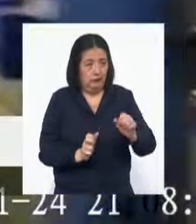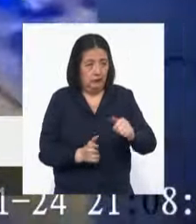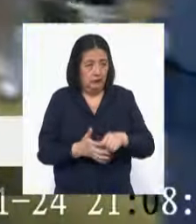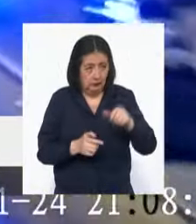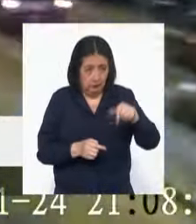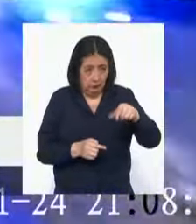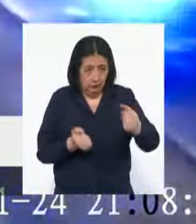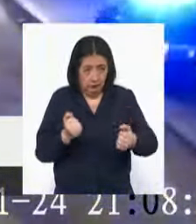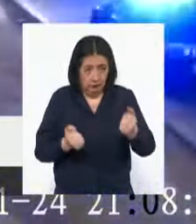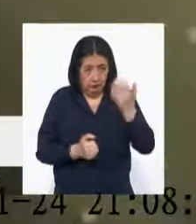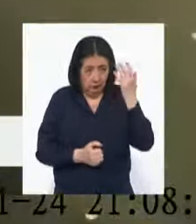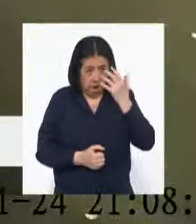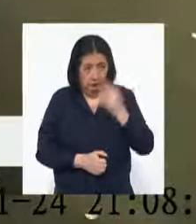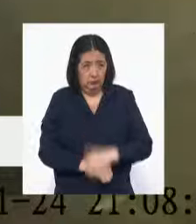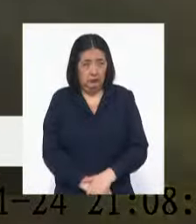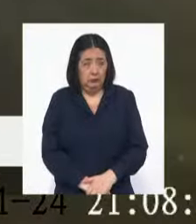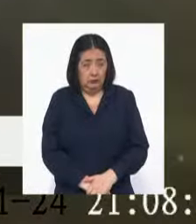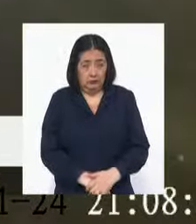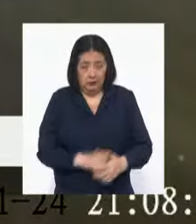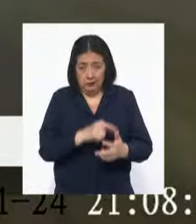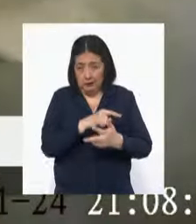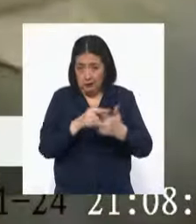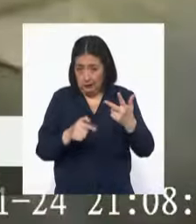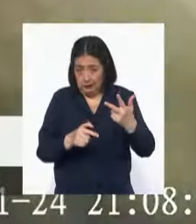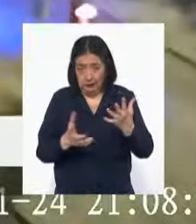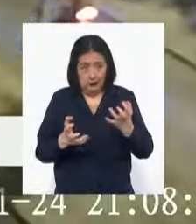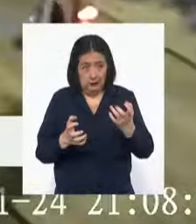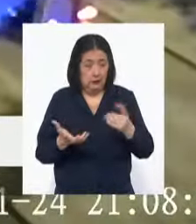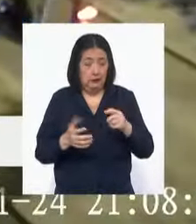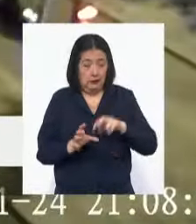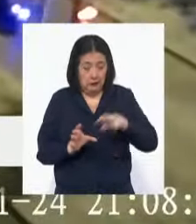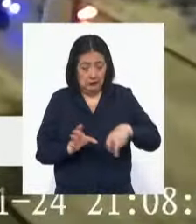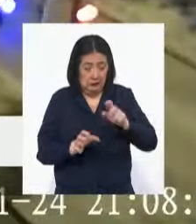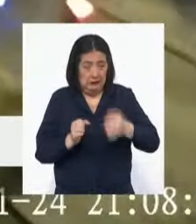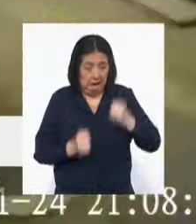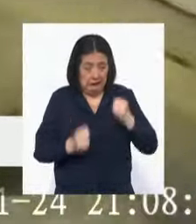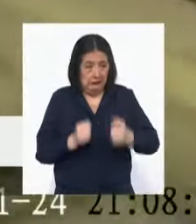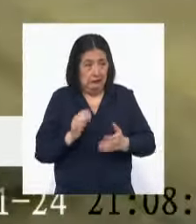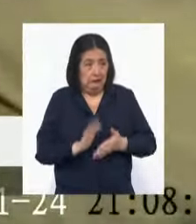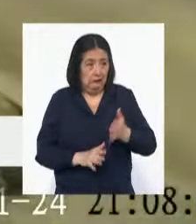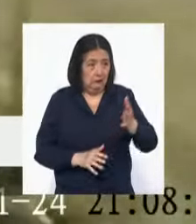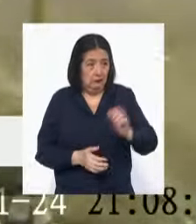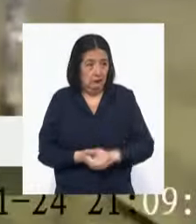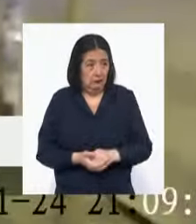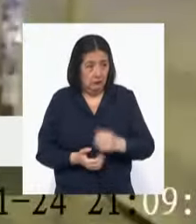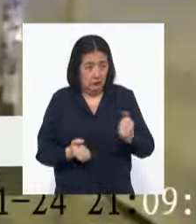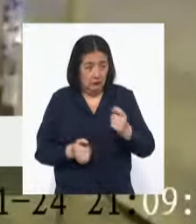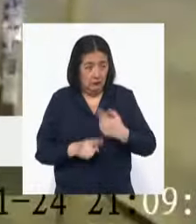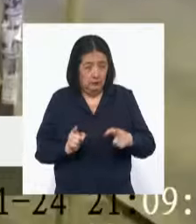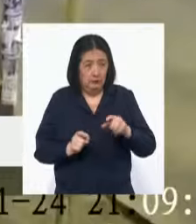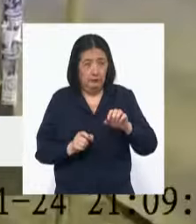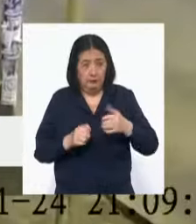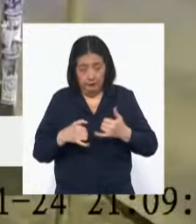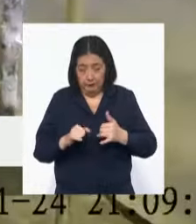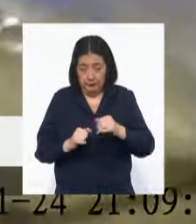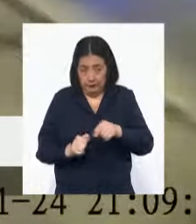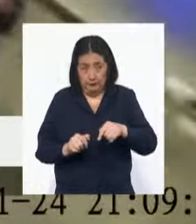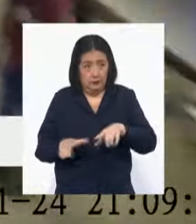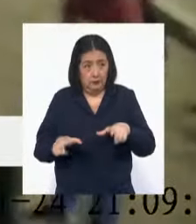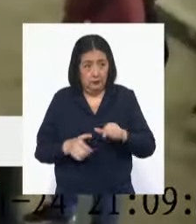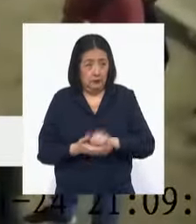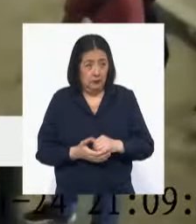en este vehículo negro. Tres de los zampones intentan huir corriendo, cruzan la calle entre los carros que aún transitaban por la